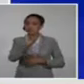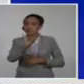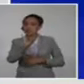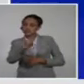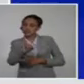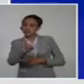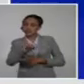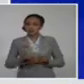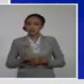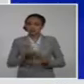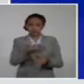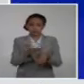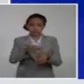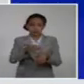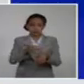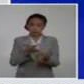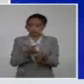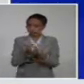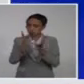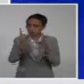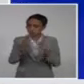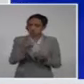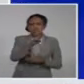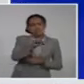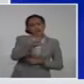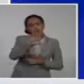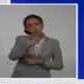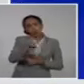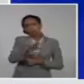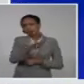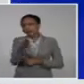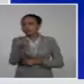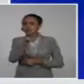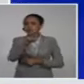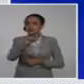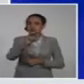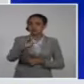hemos mantenido entre 150, 160,